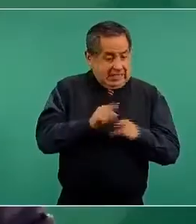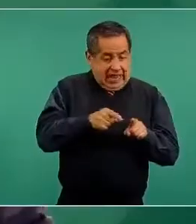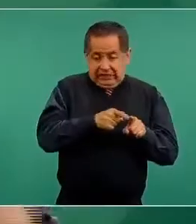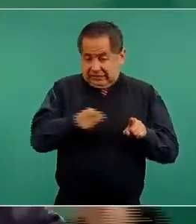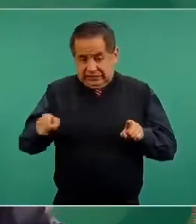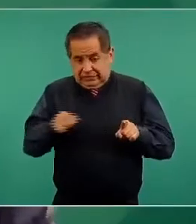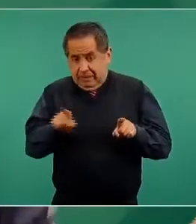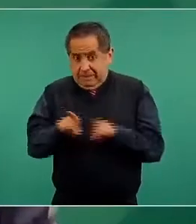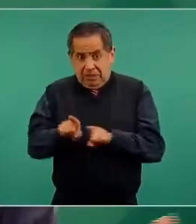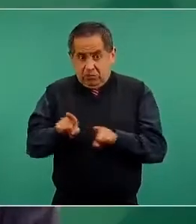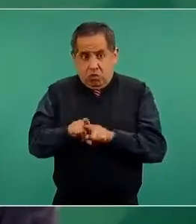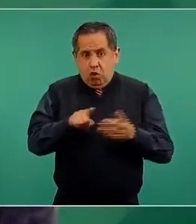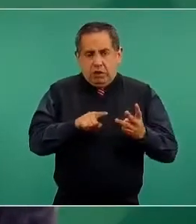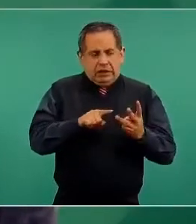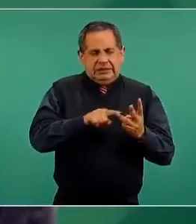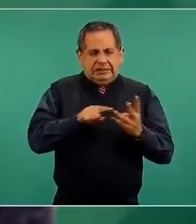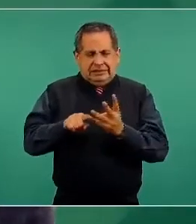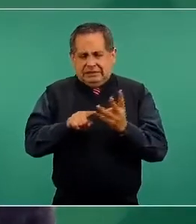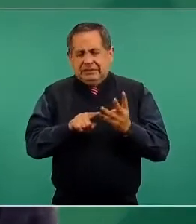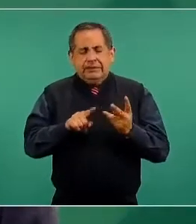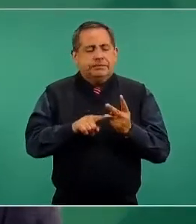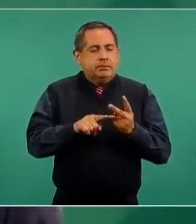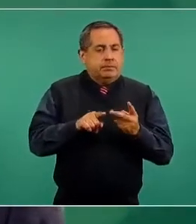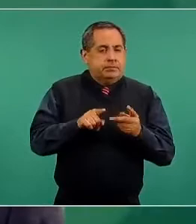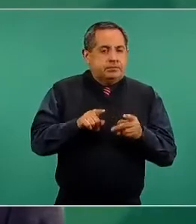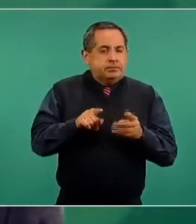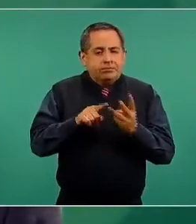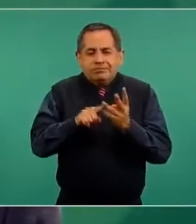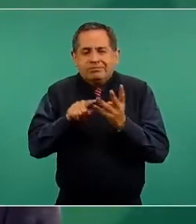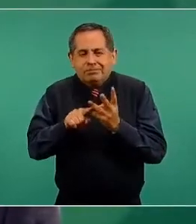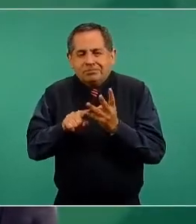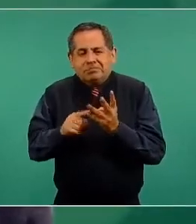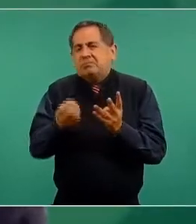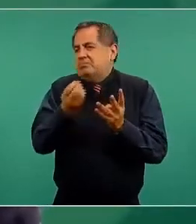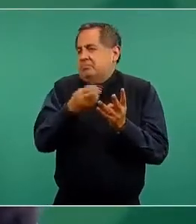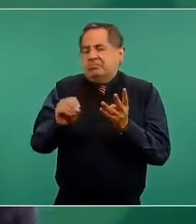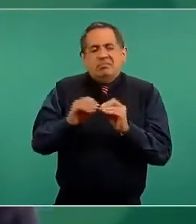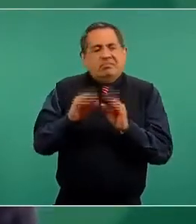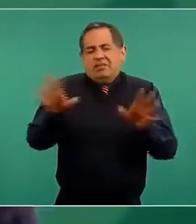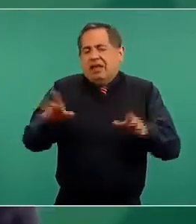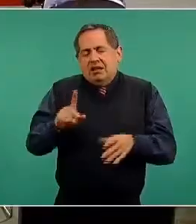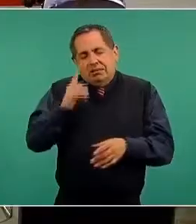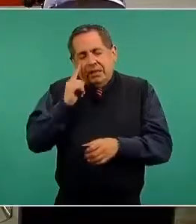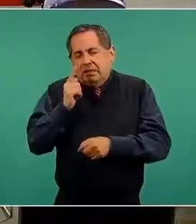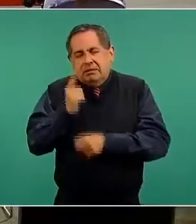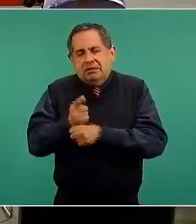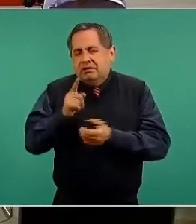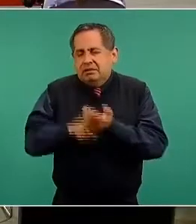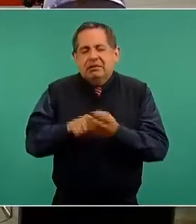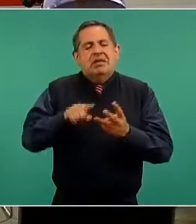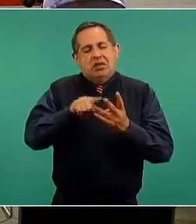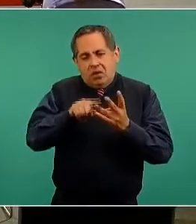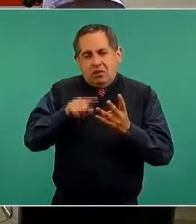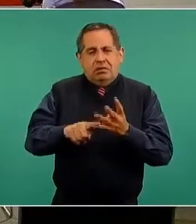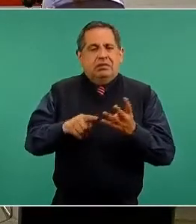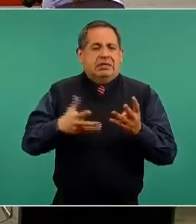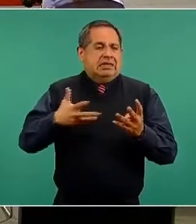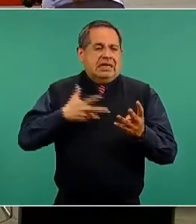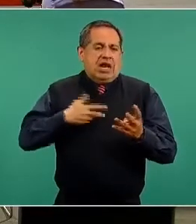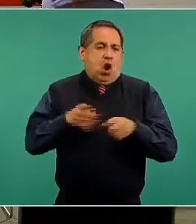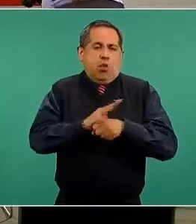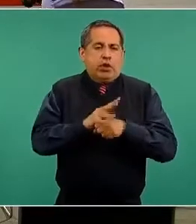posteriores a los primeros 2 enfermos. Esas 2 personas, para fines de vigilancia epidemiológica, no